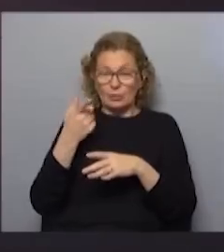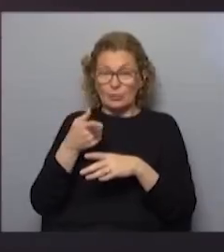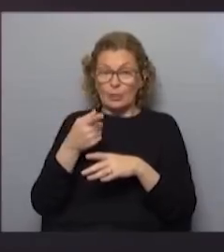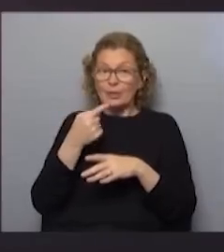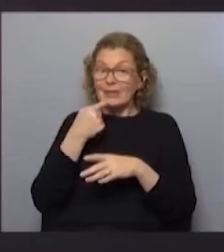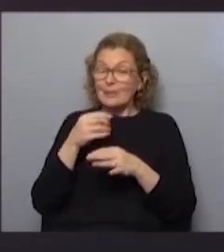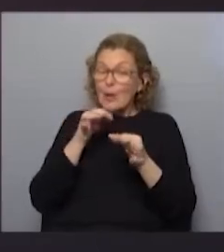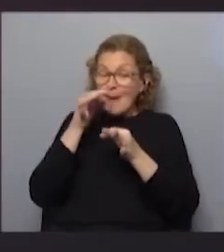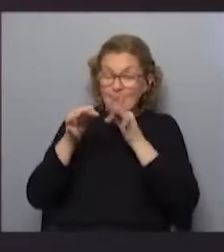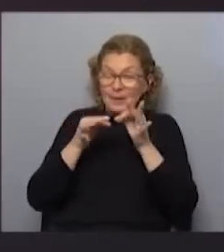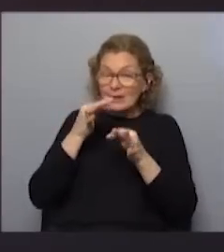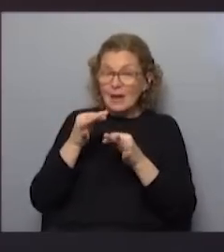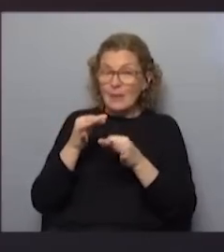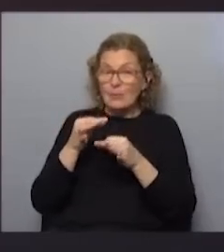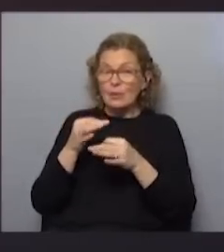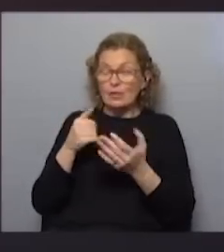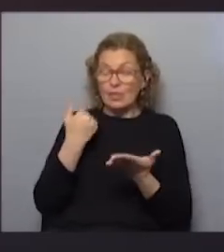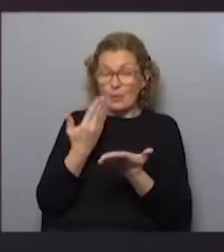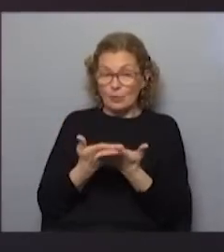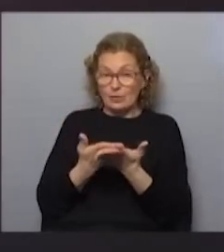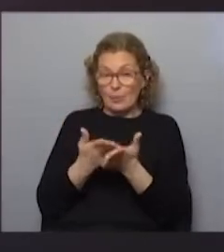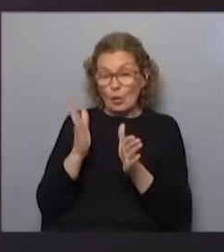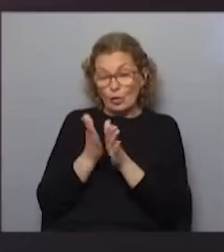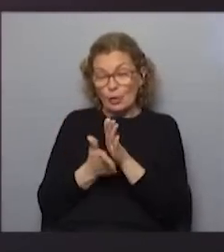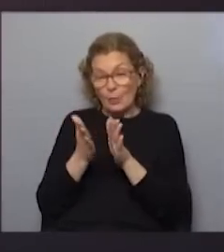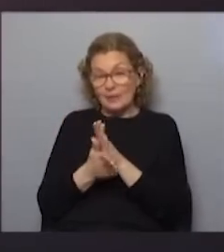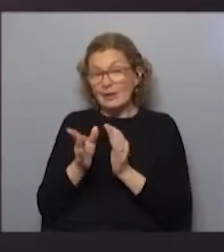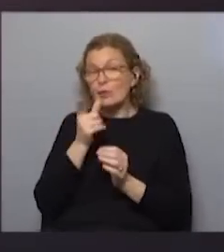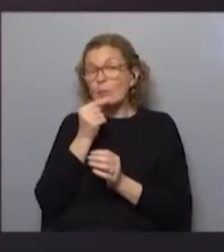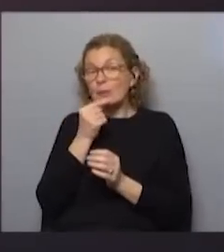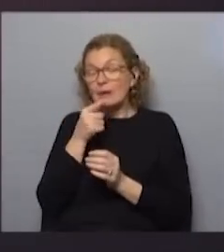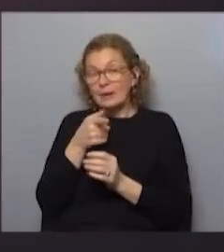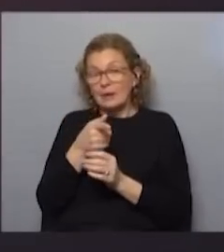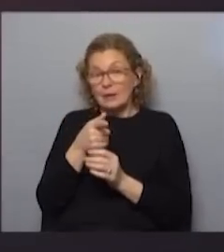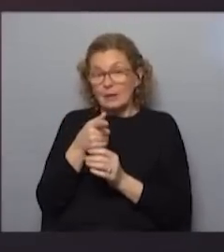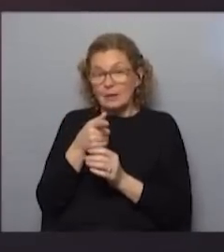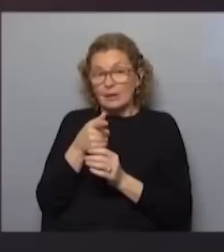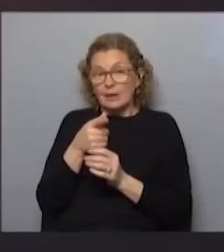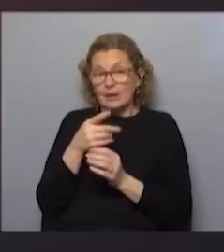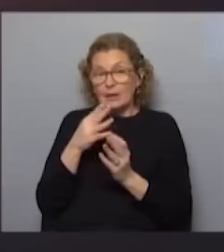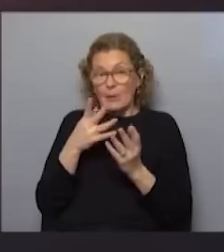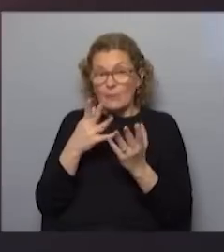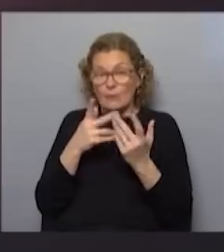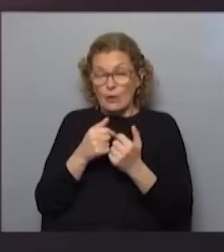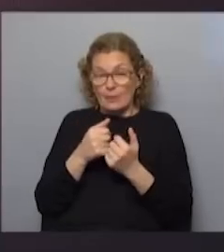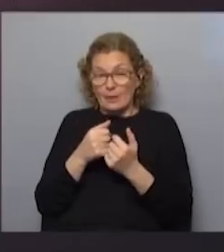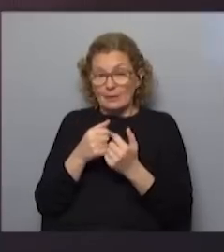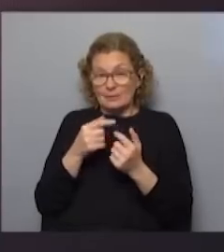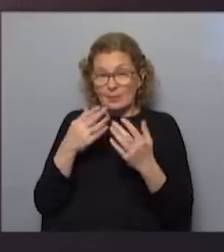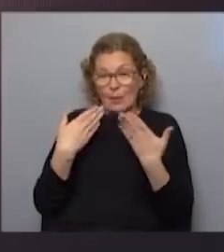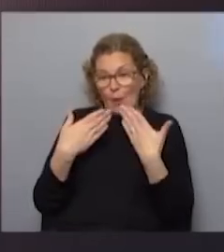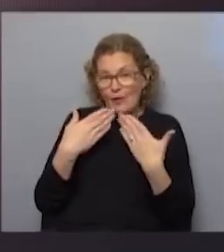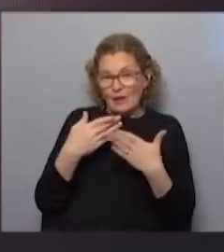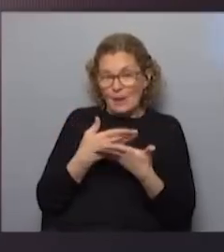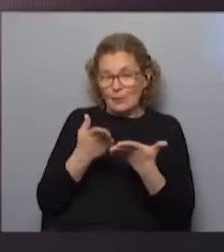nosotros argumentamos y en buena medida lo demostramos con documentación policial a la que hay que darle un marco interpretativo por supuesto de la que hay que poner en